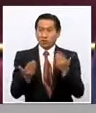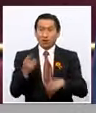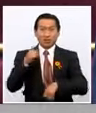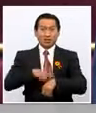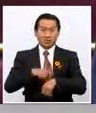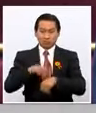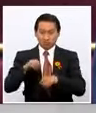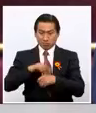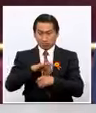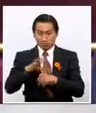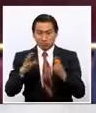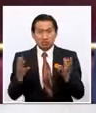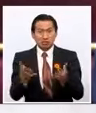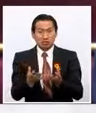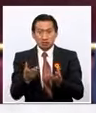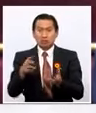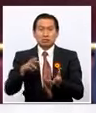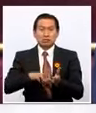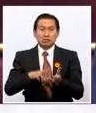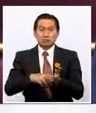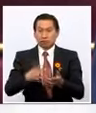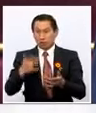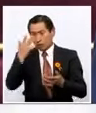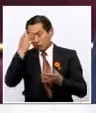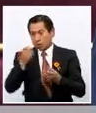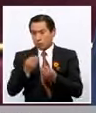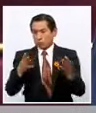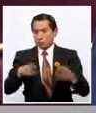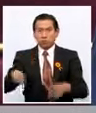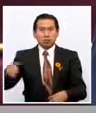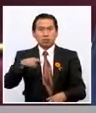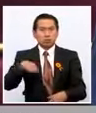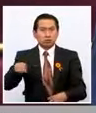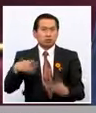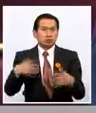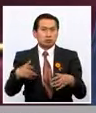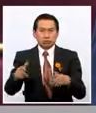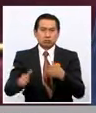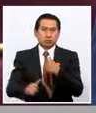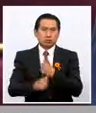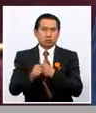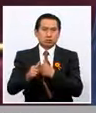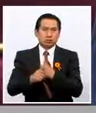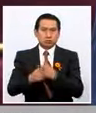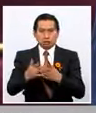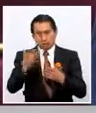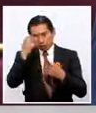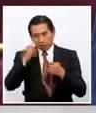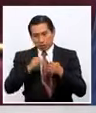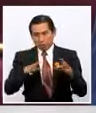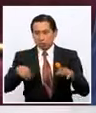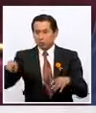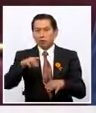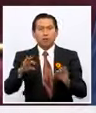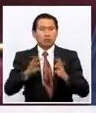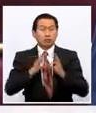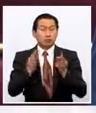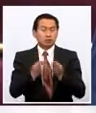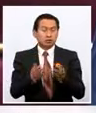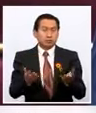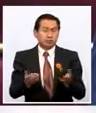hubiera significado disparar el contagio entre ellos y disparar el contagio entre sus familias